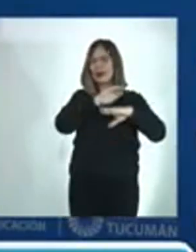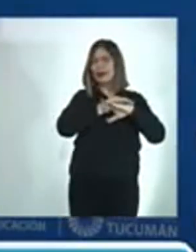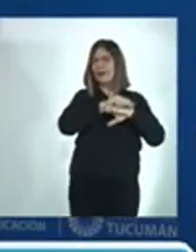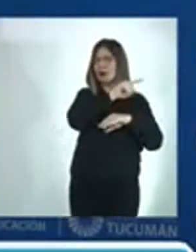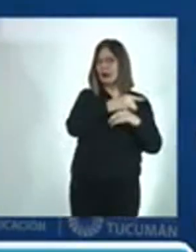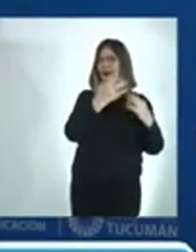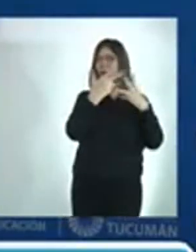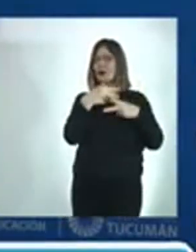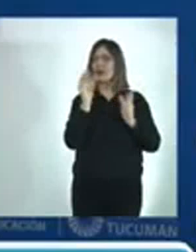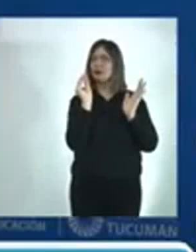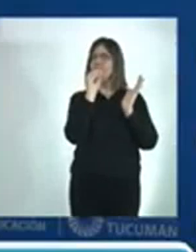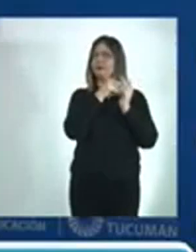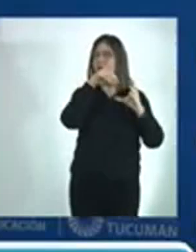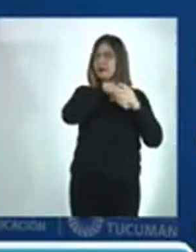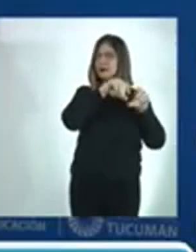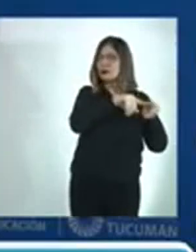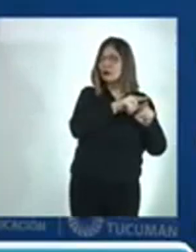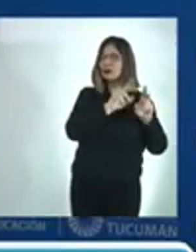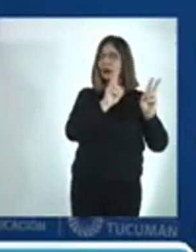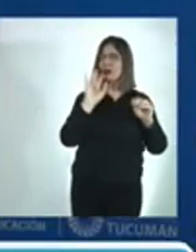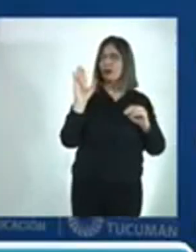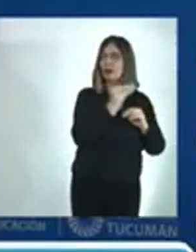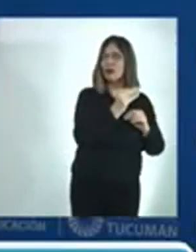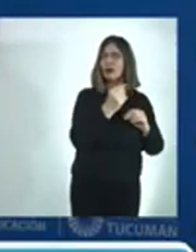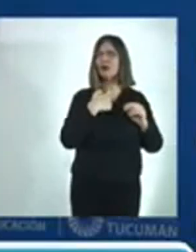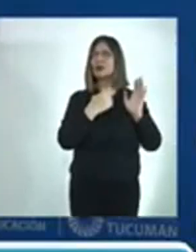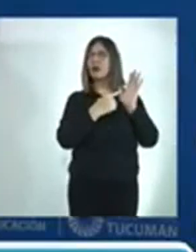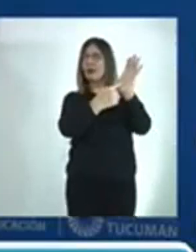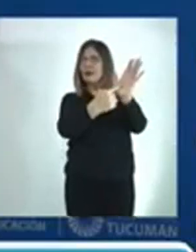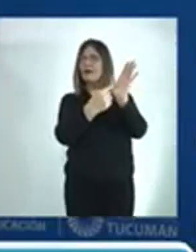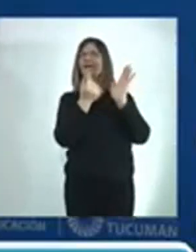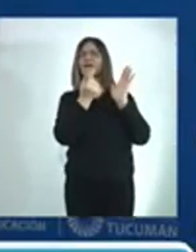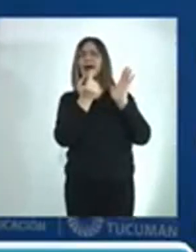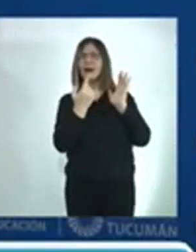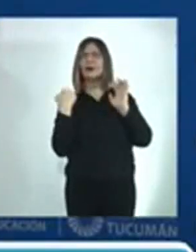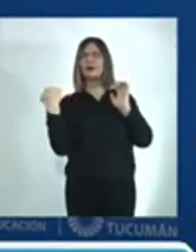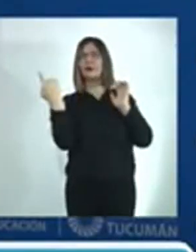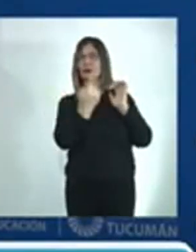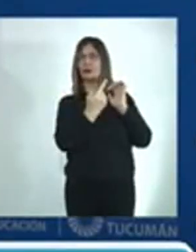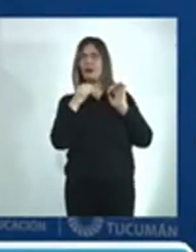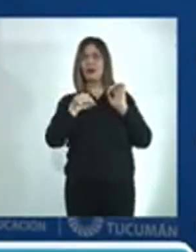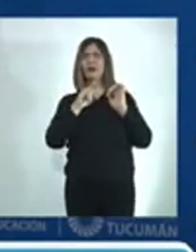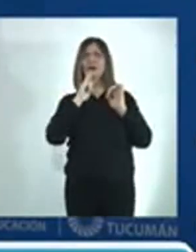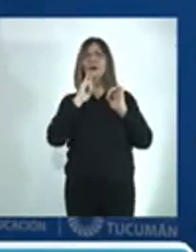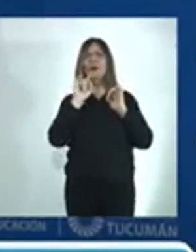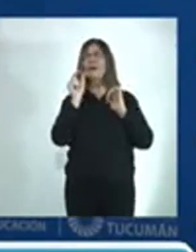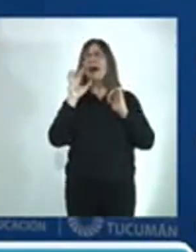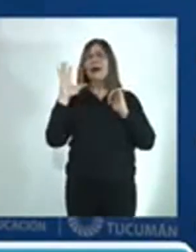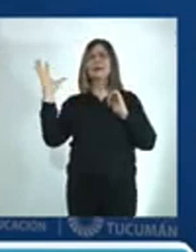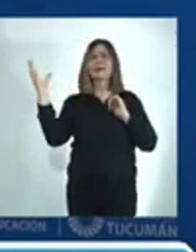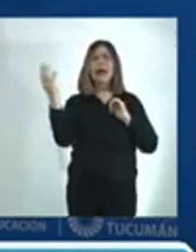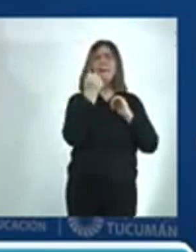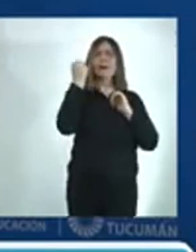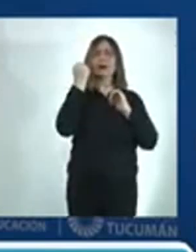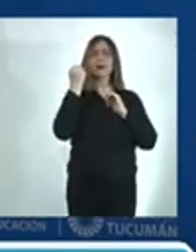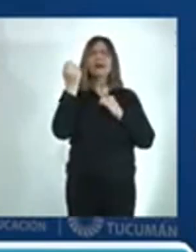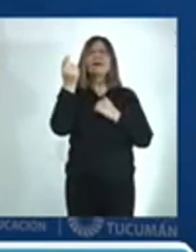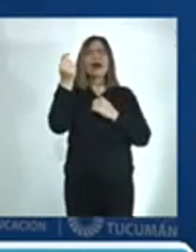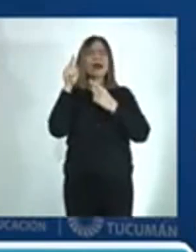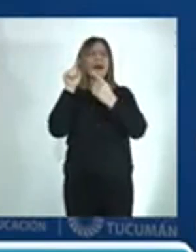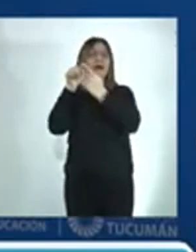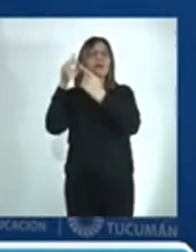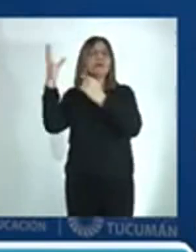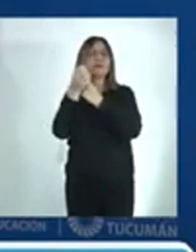derechos de los trabajadores y trabajadoras. Y esto creo yo que es la gran conquista, que es una palabra que un poquito más que un derecho, es una conquista